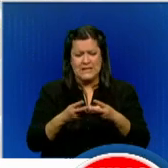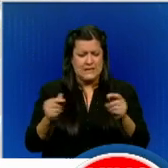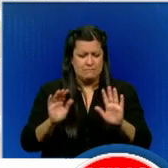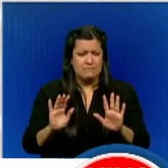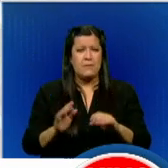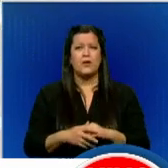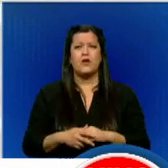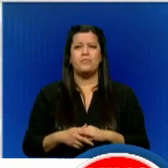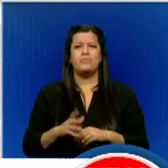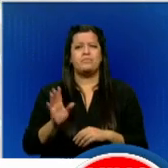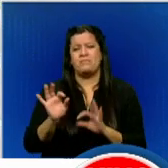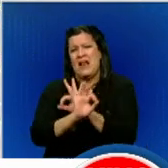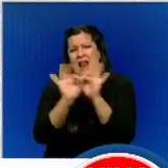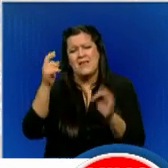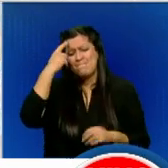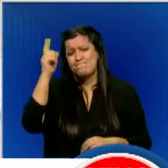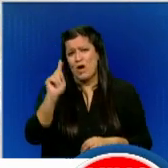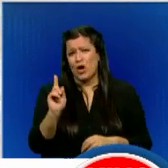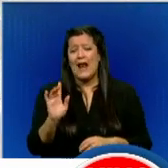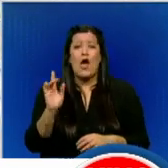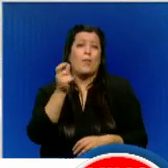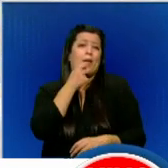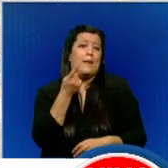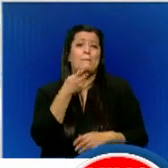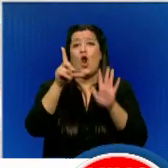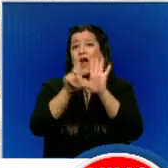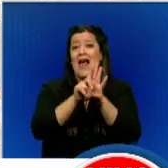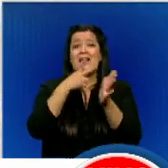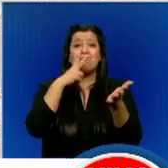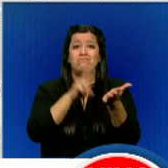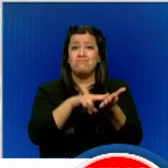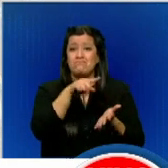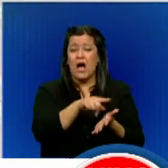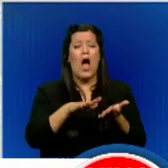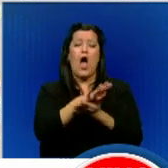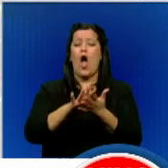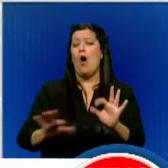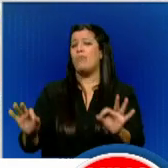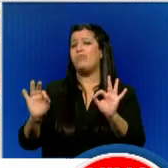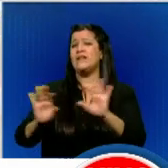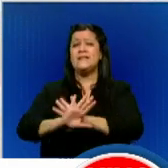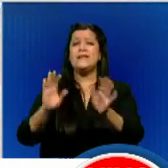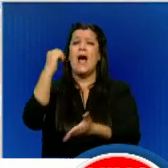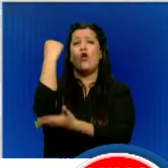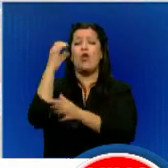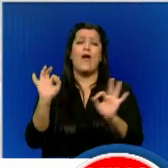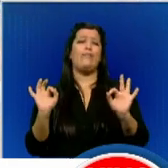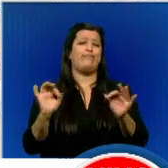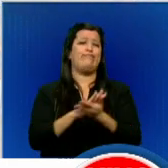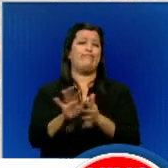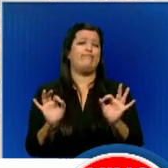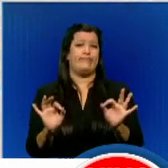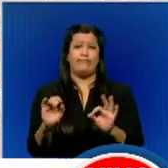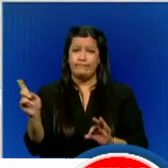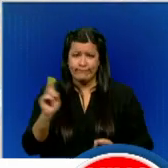esto creo que nadie cree que con una ley tributaria resolvemos todos los problema de la economía argentina las leyes